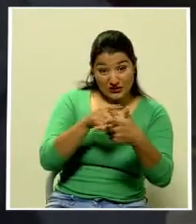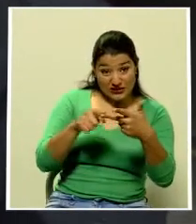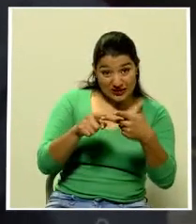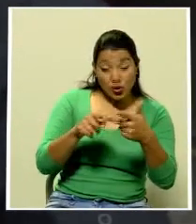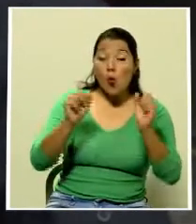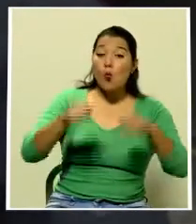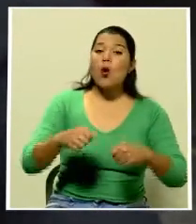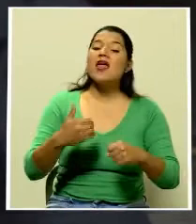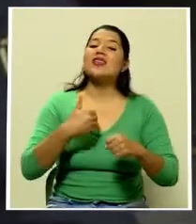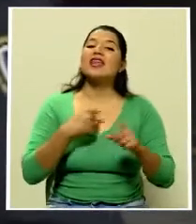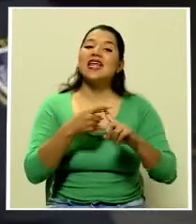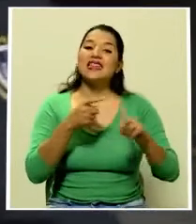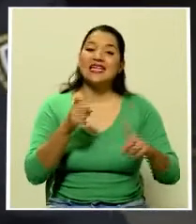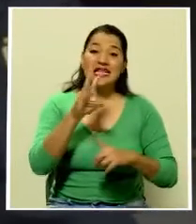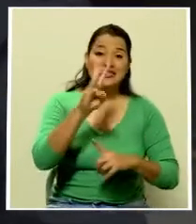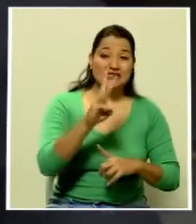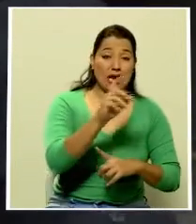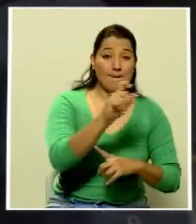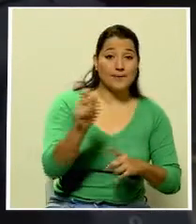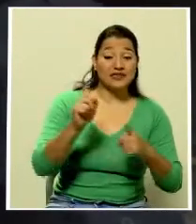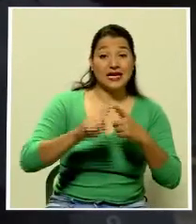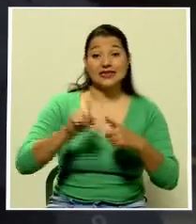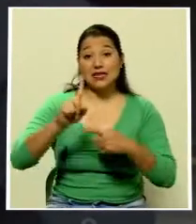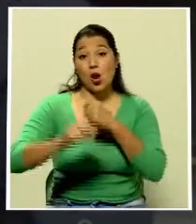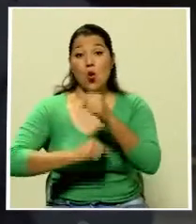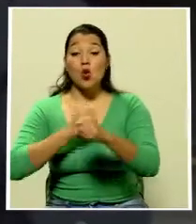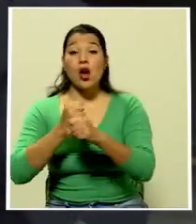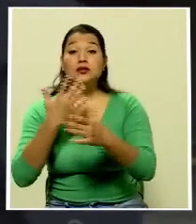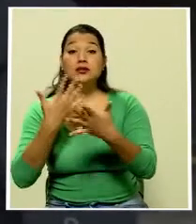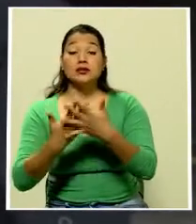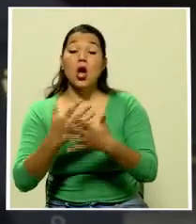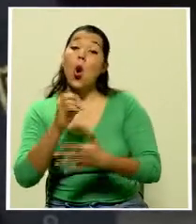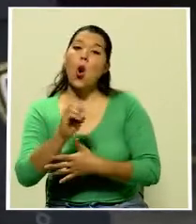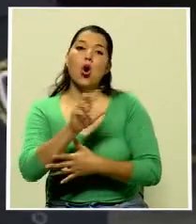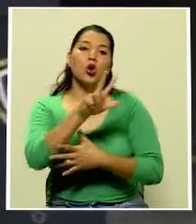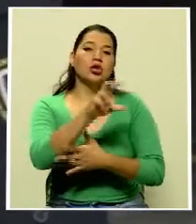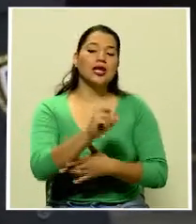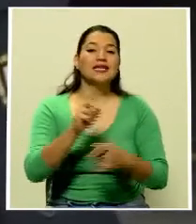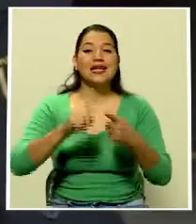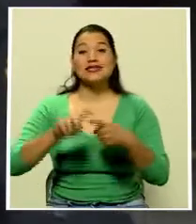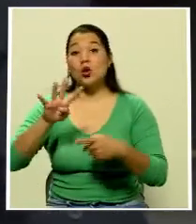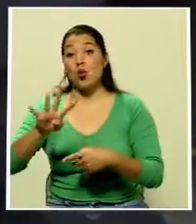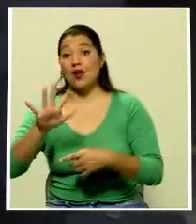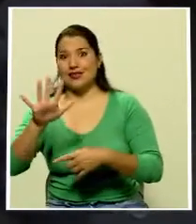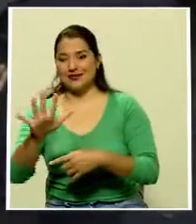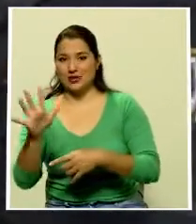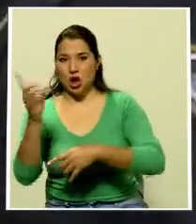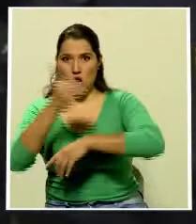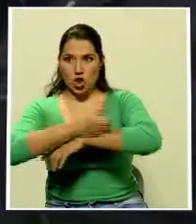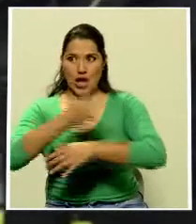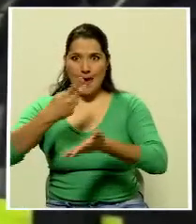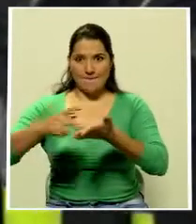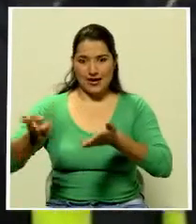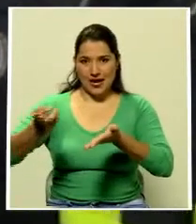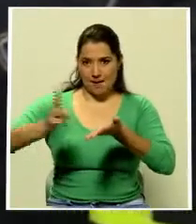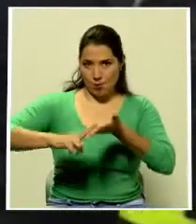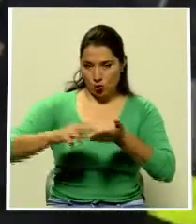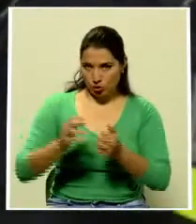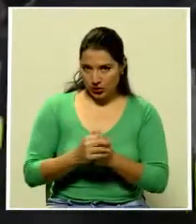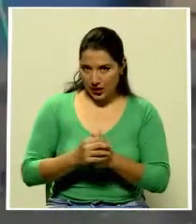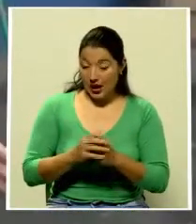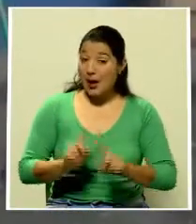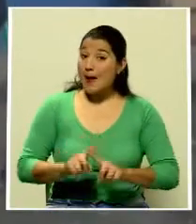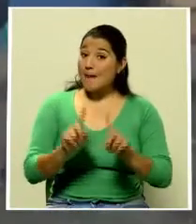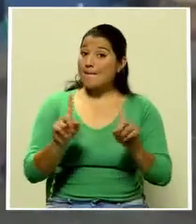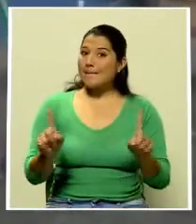de 6 meses a 1 año de cárcel o 30 a 45 días multa, siempre que la conducta no constituya un